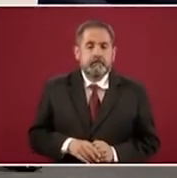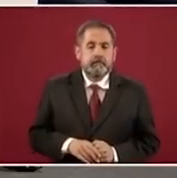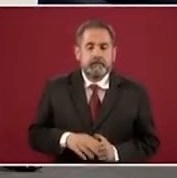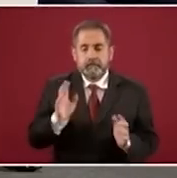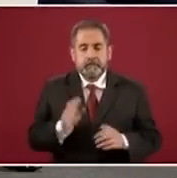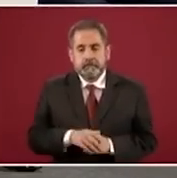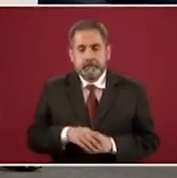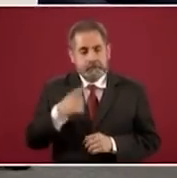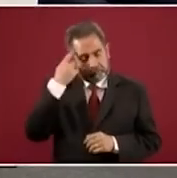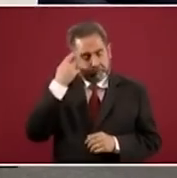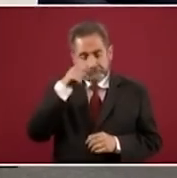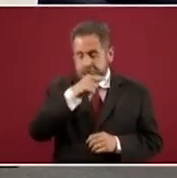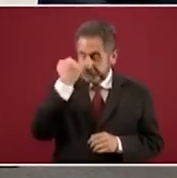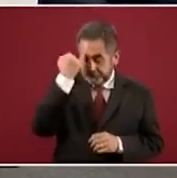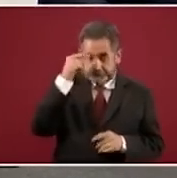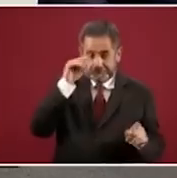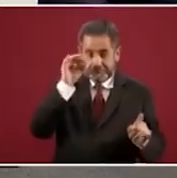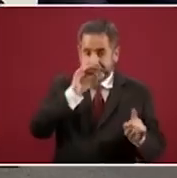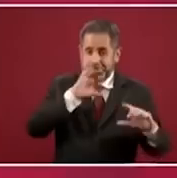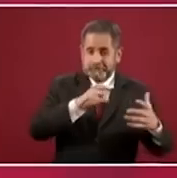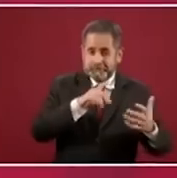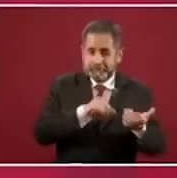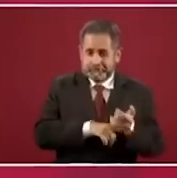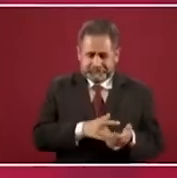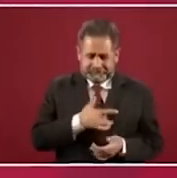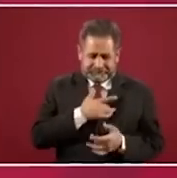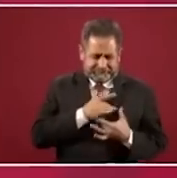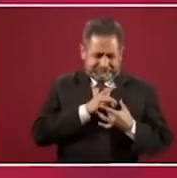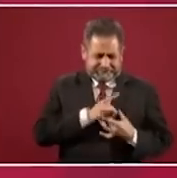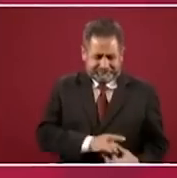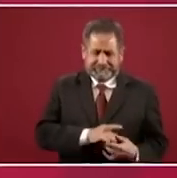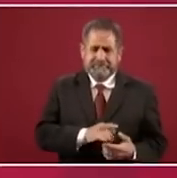Que se lo metieron hasta la médula, algunos.